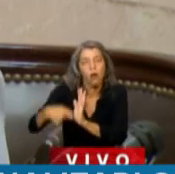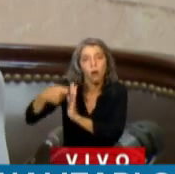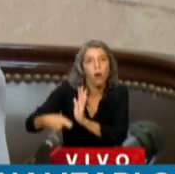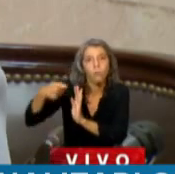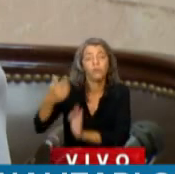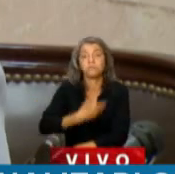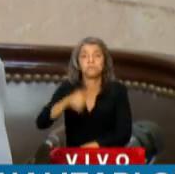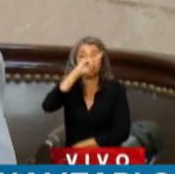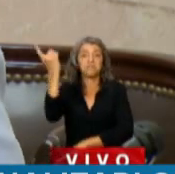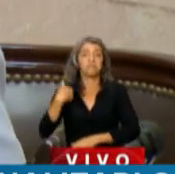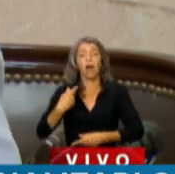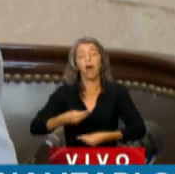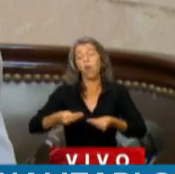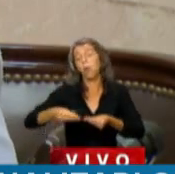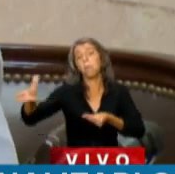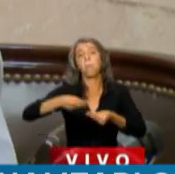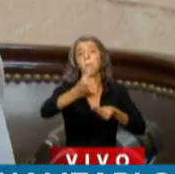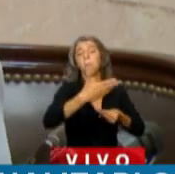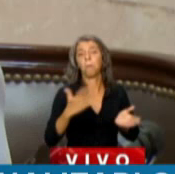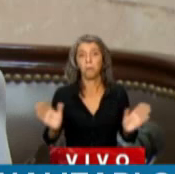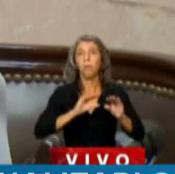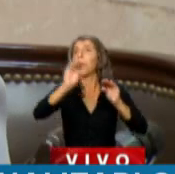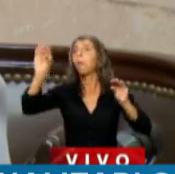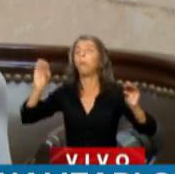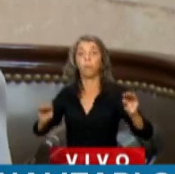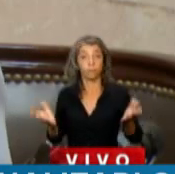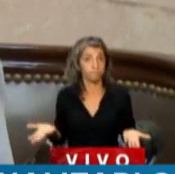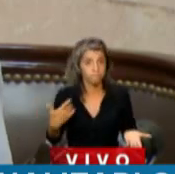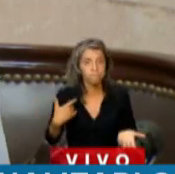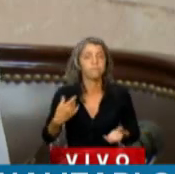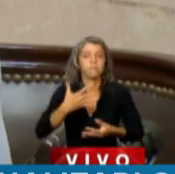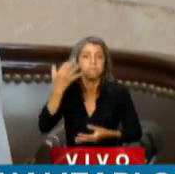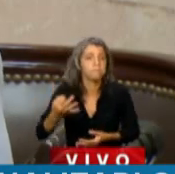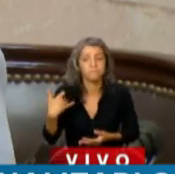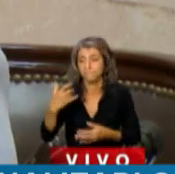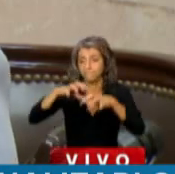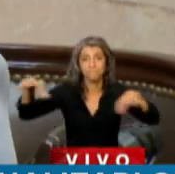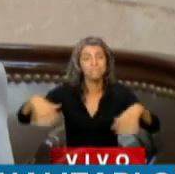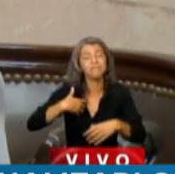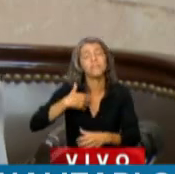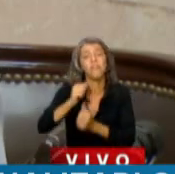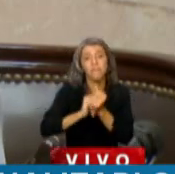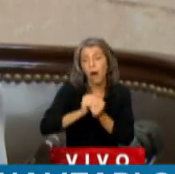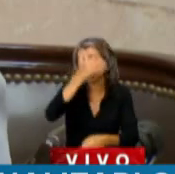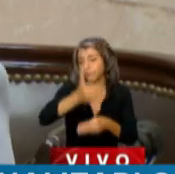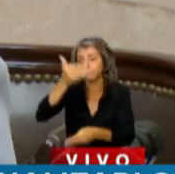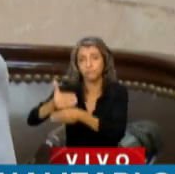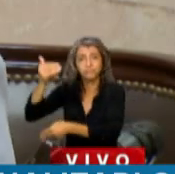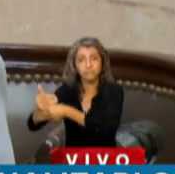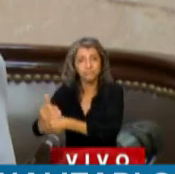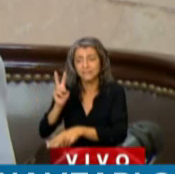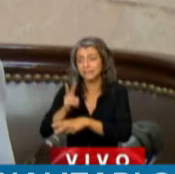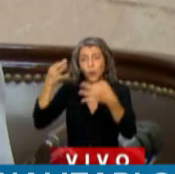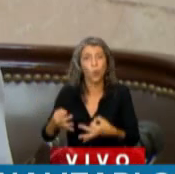del peronismo que no forman parte del gobierno para poder llegar a un consenso de las distintas fuerzas políticas. En